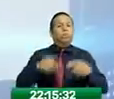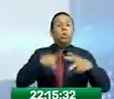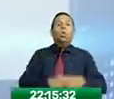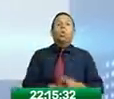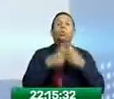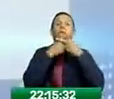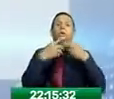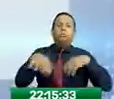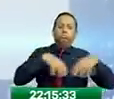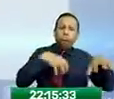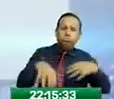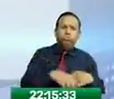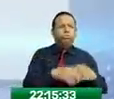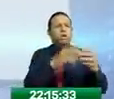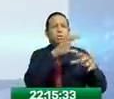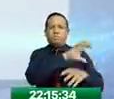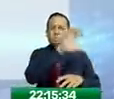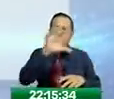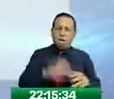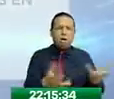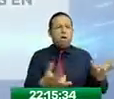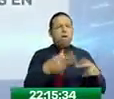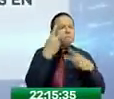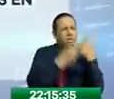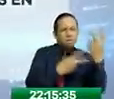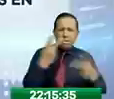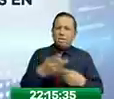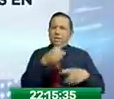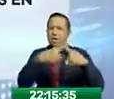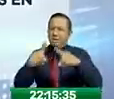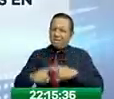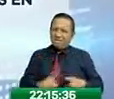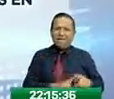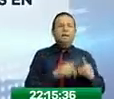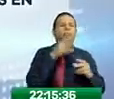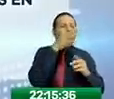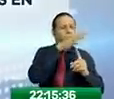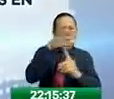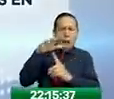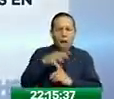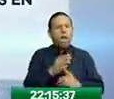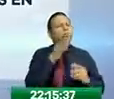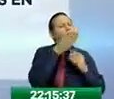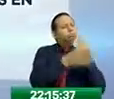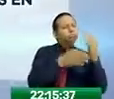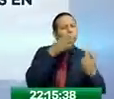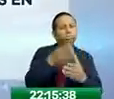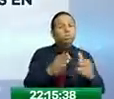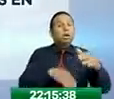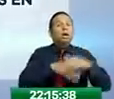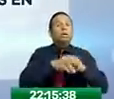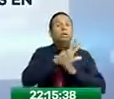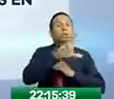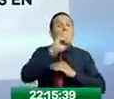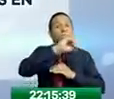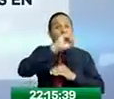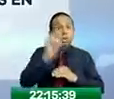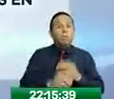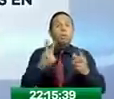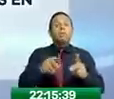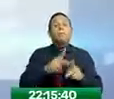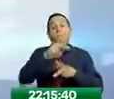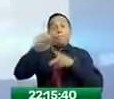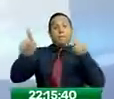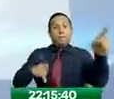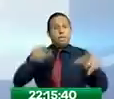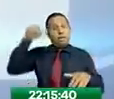sitios arqueológicos, zoológicos, museos, parques nacionales, con el ingreso del 30% de visitantes y el entrenamiento formativo en piscinas en espacios